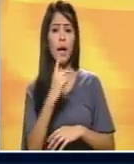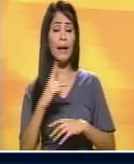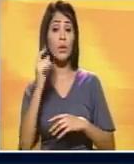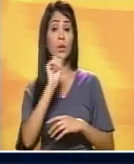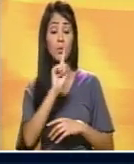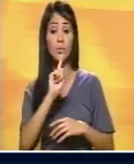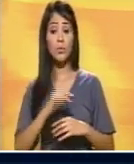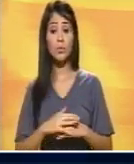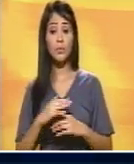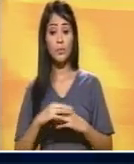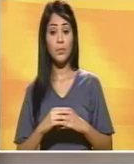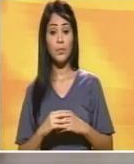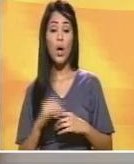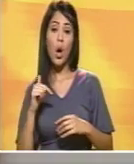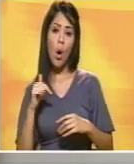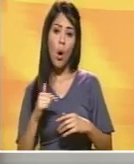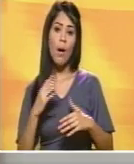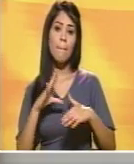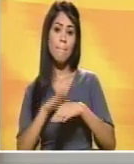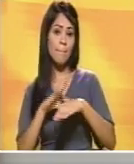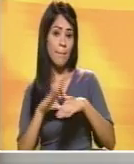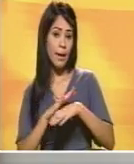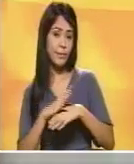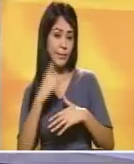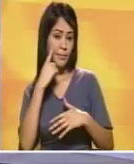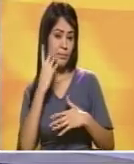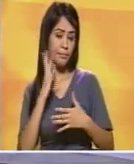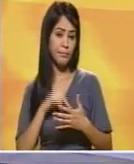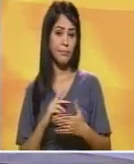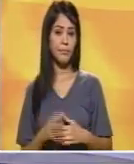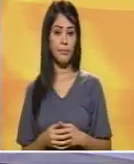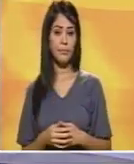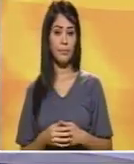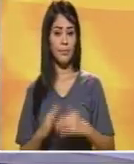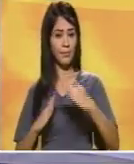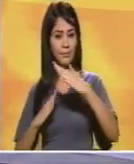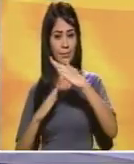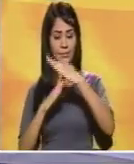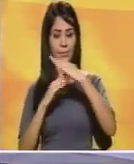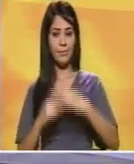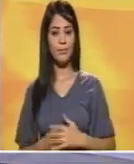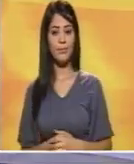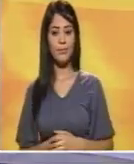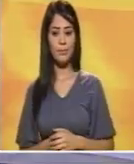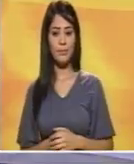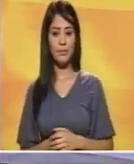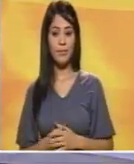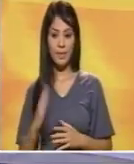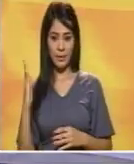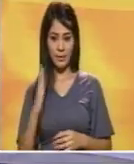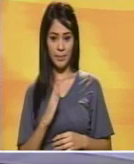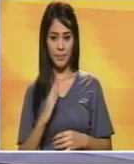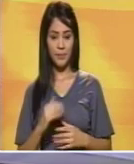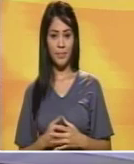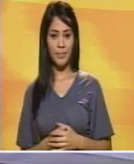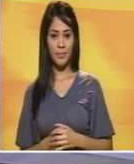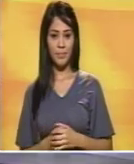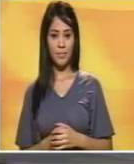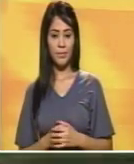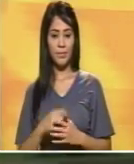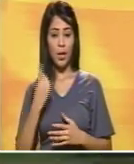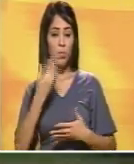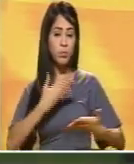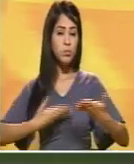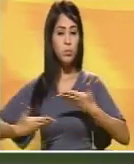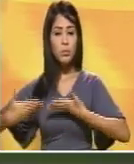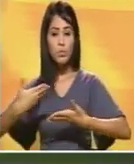se disipe entre hoy y este martes. Momento de hacer la primera pausa. Al regreso, busca